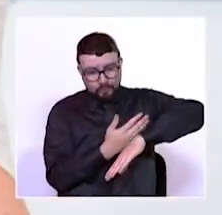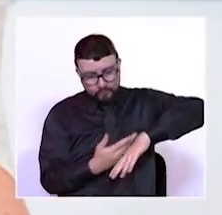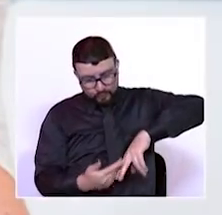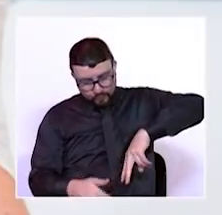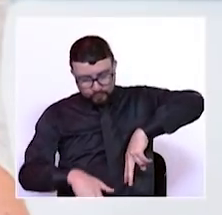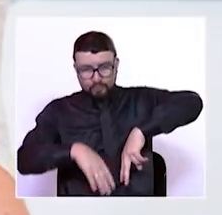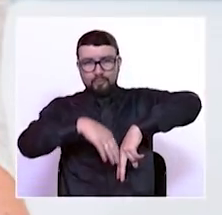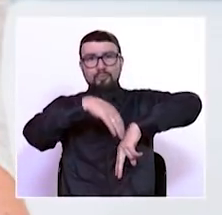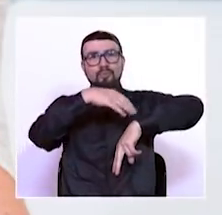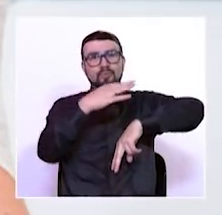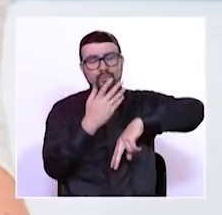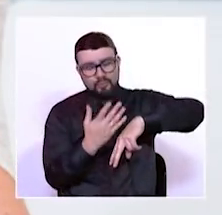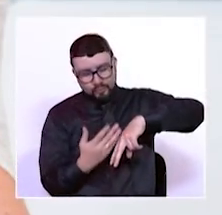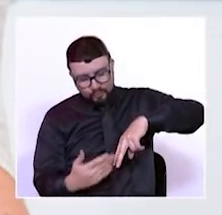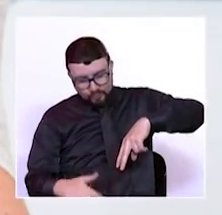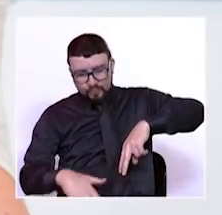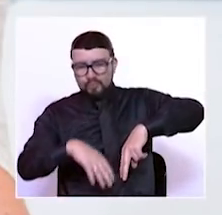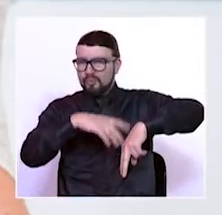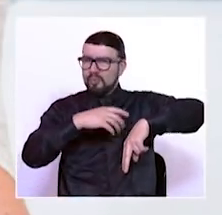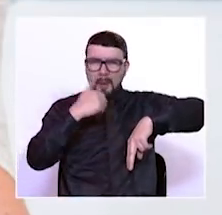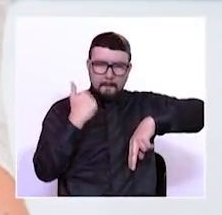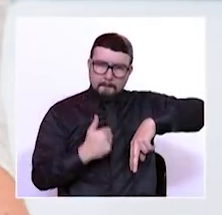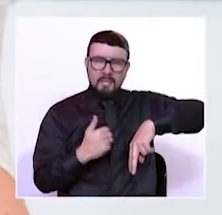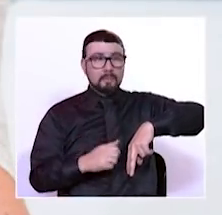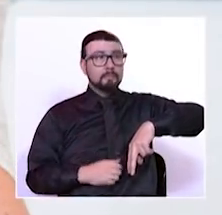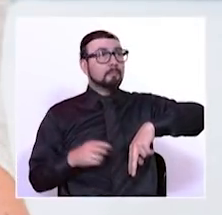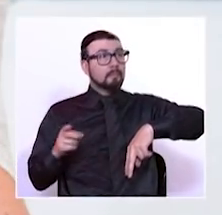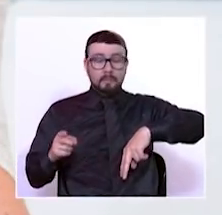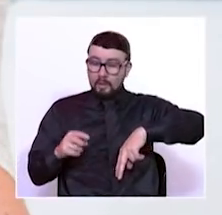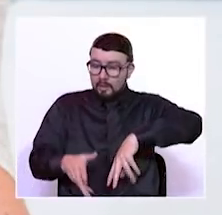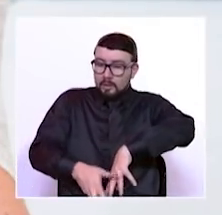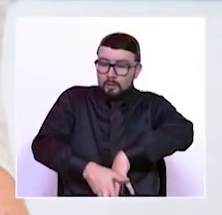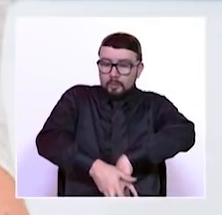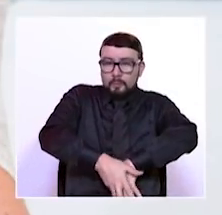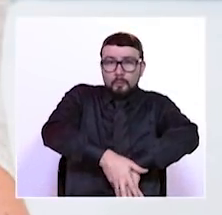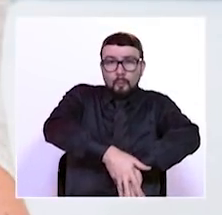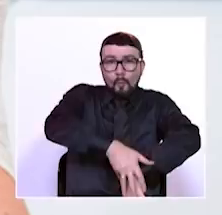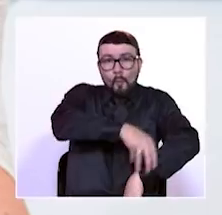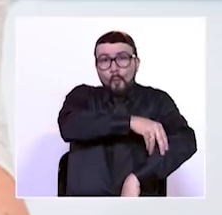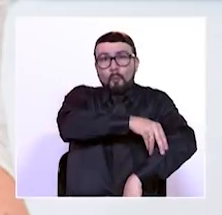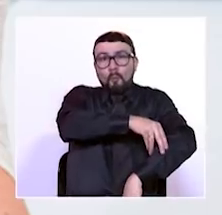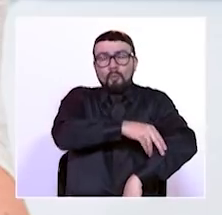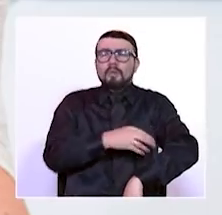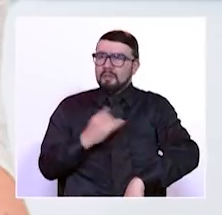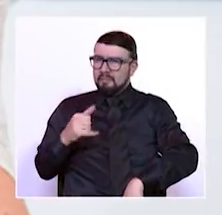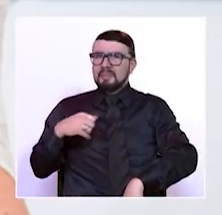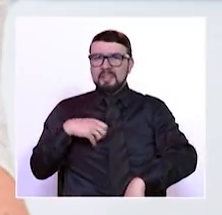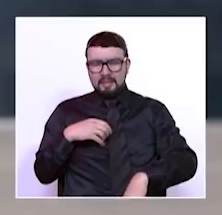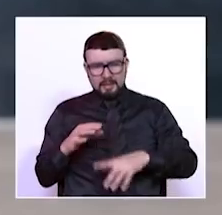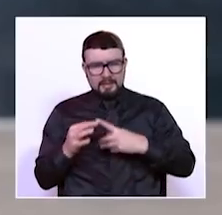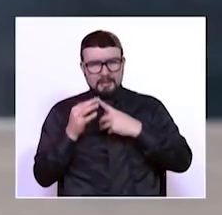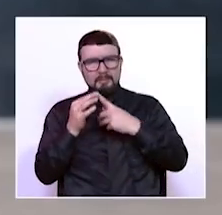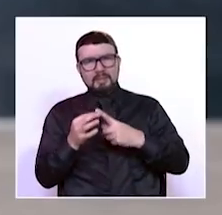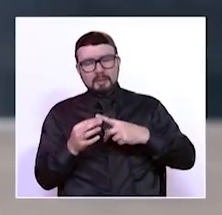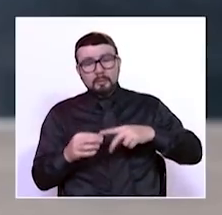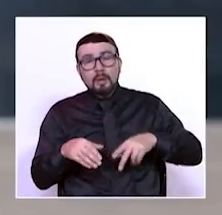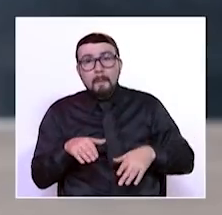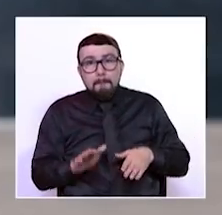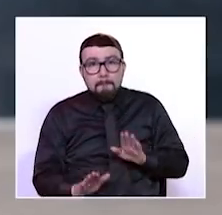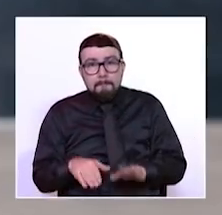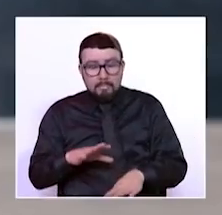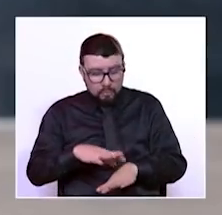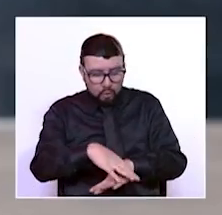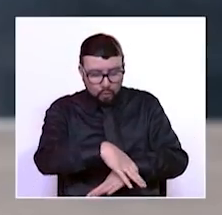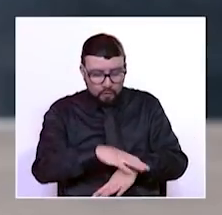medias específicamente tienen unas medidas adecuadas en el tobillo, a la mitad de